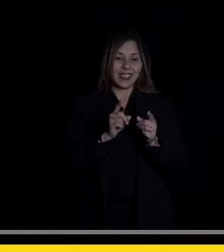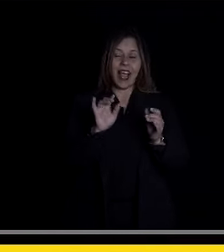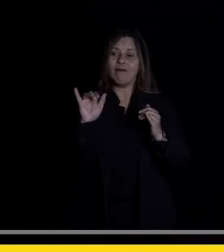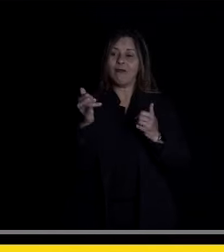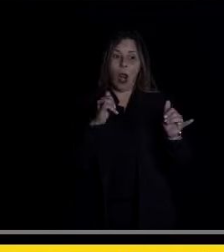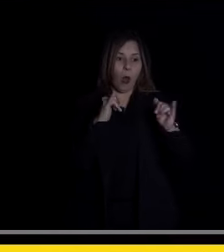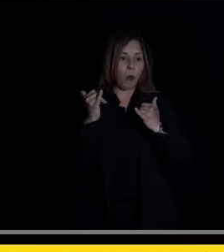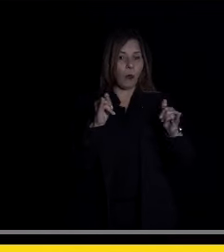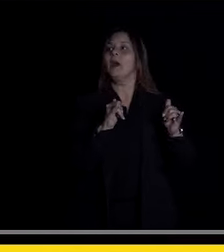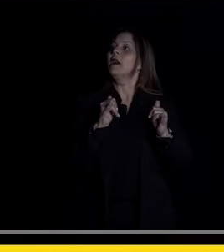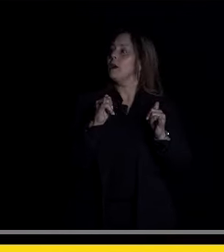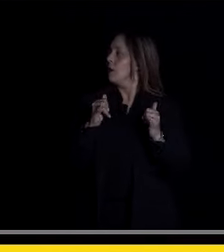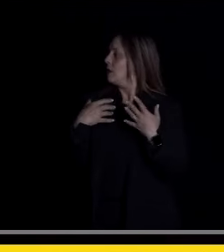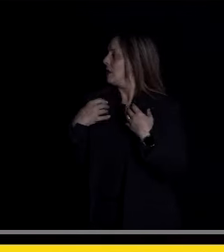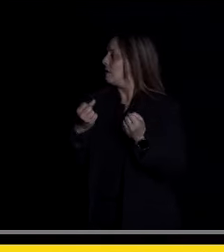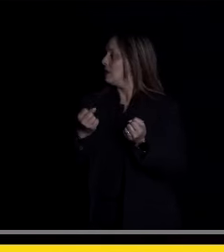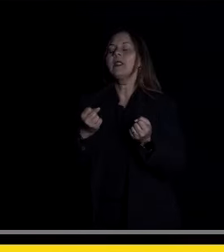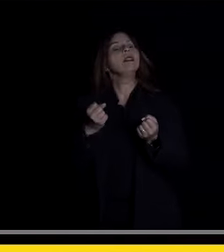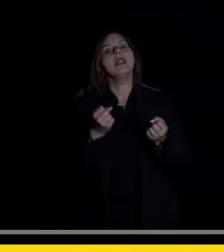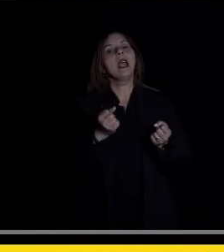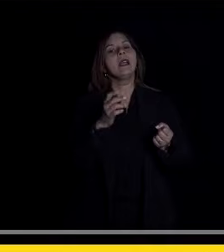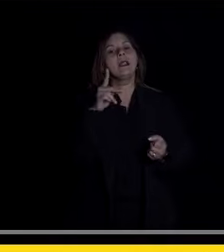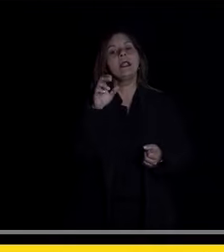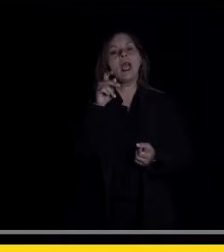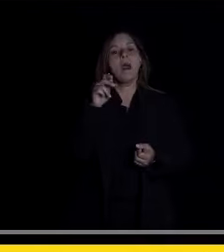Eso es. Iba Joan por ahí ya.